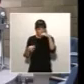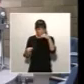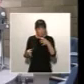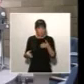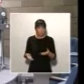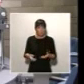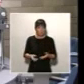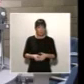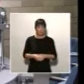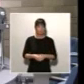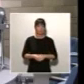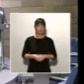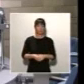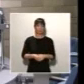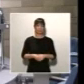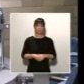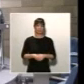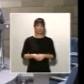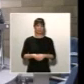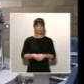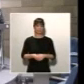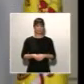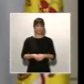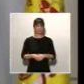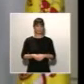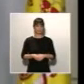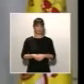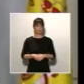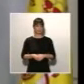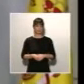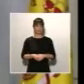Yo no tengo constancia de esos salvoconductos.